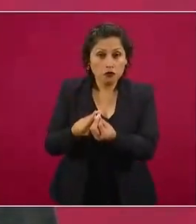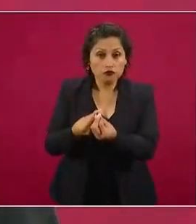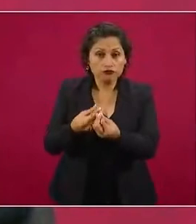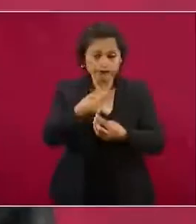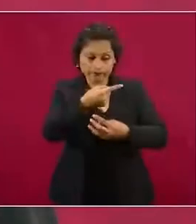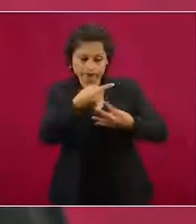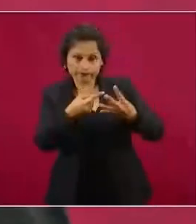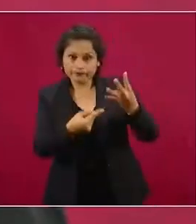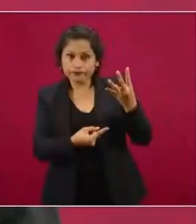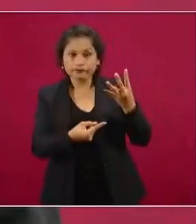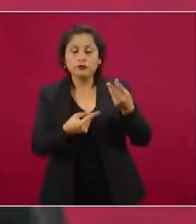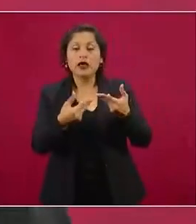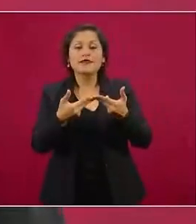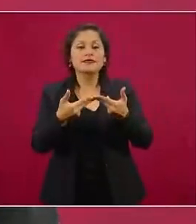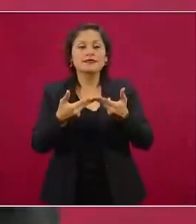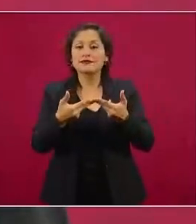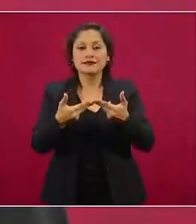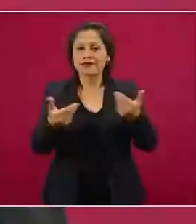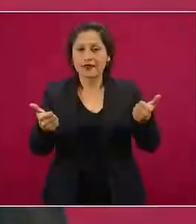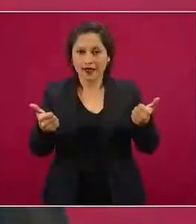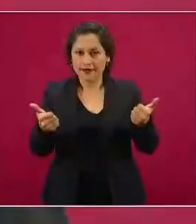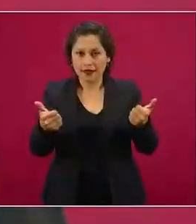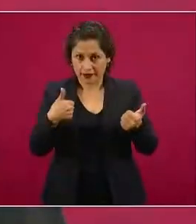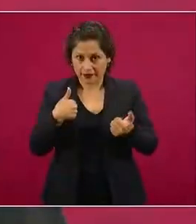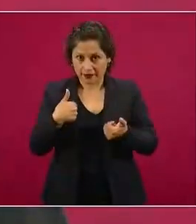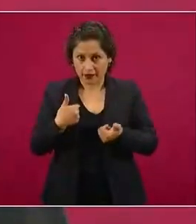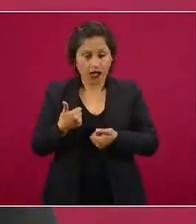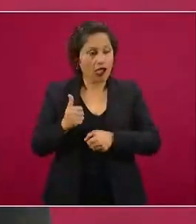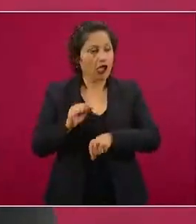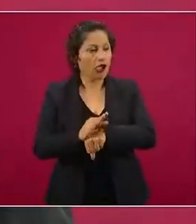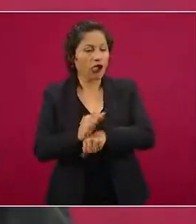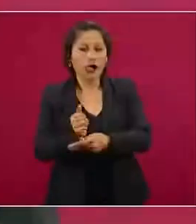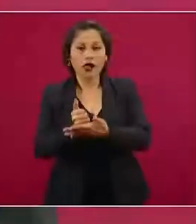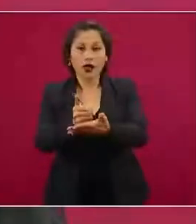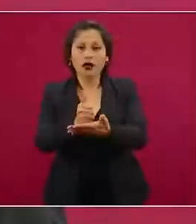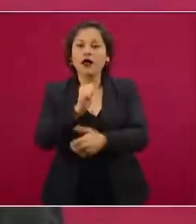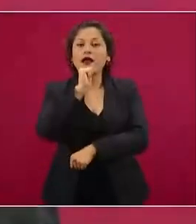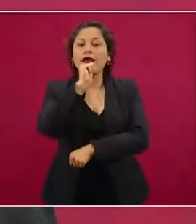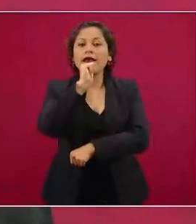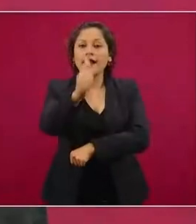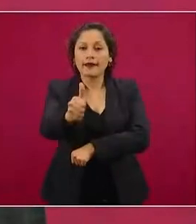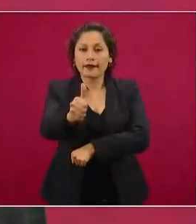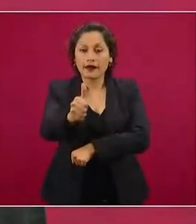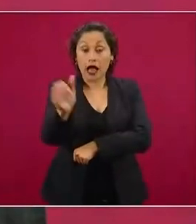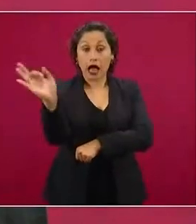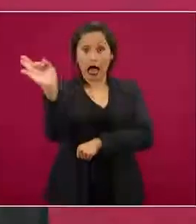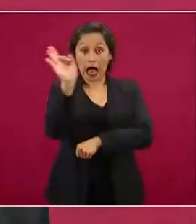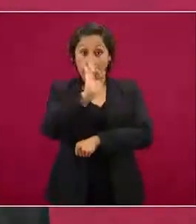Por eso, si hay algo aquí,